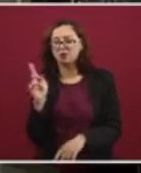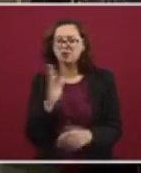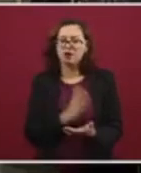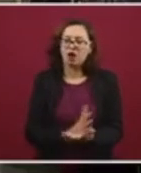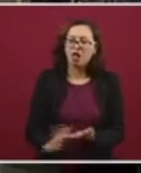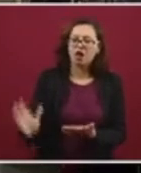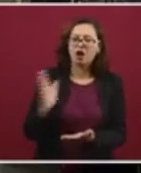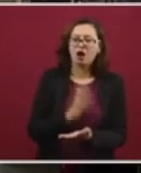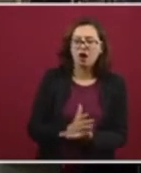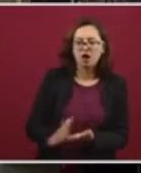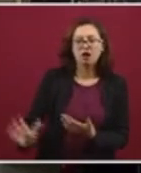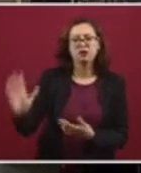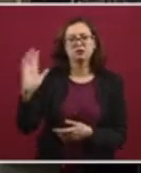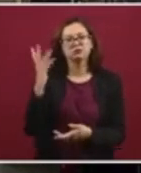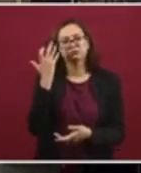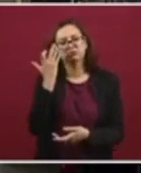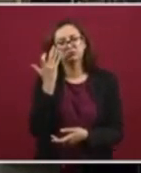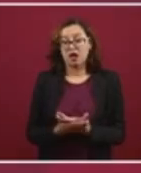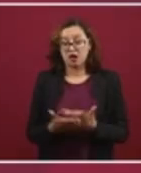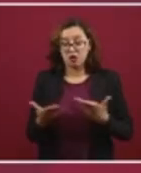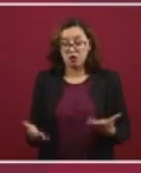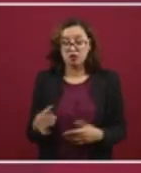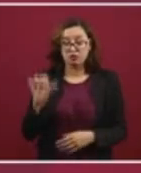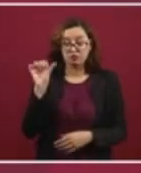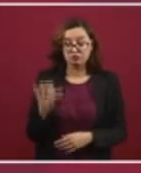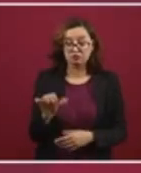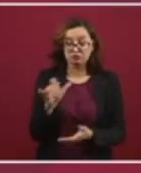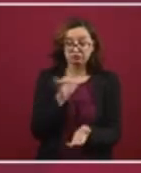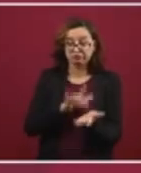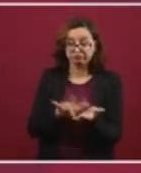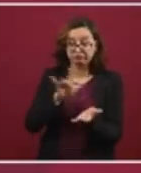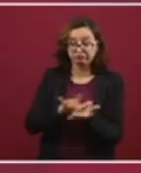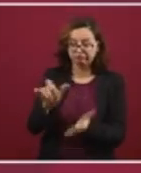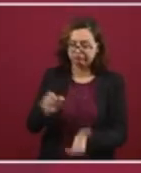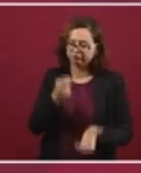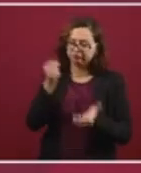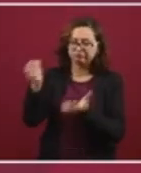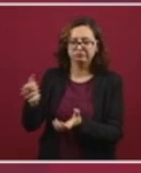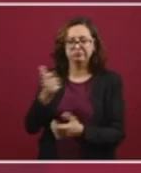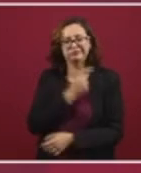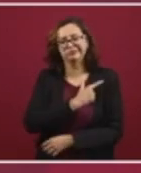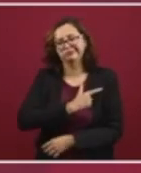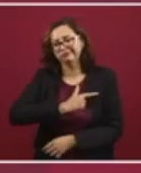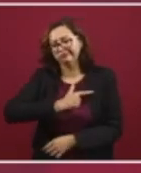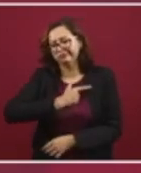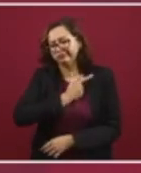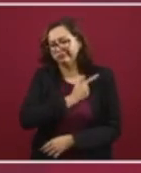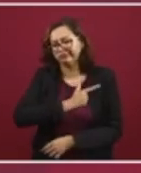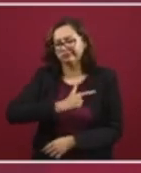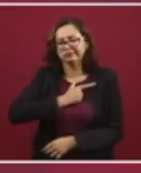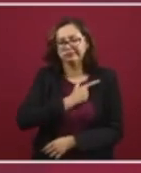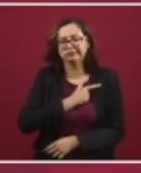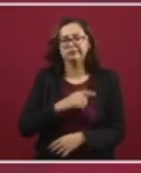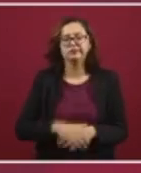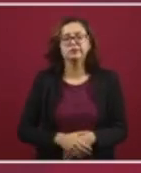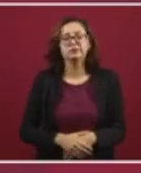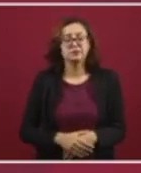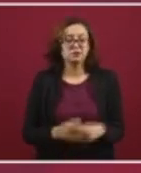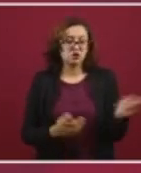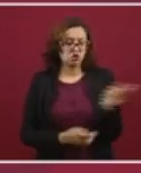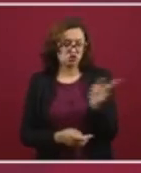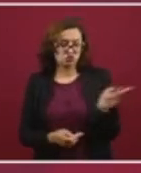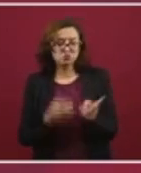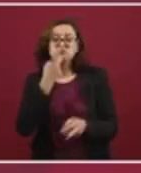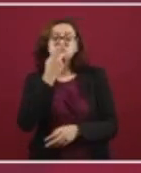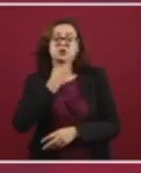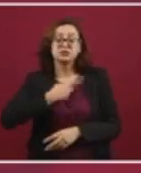marginados del país. Según me han informado, van a utilizar estos